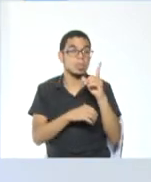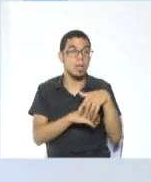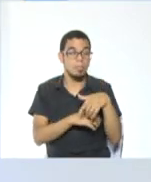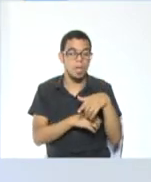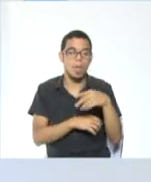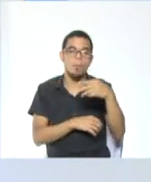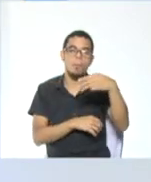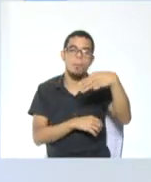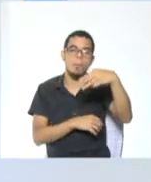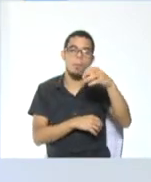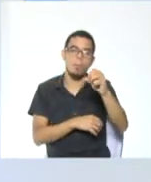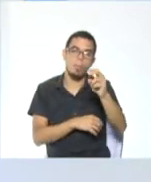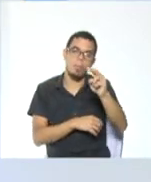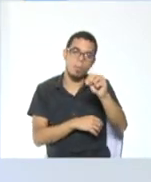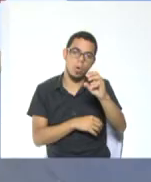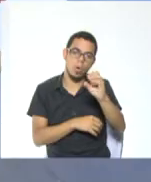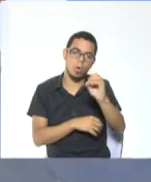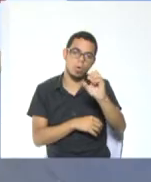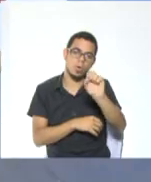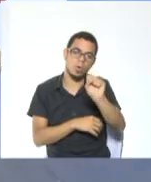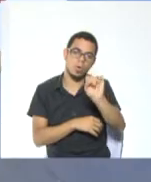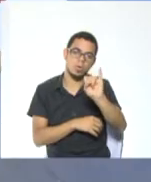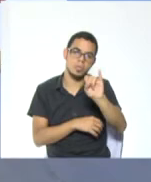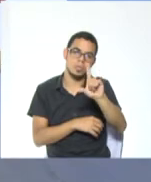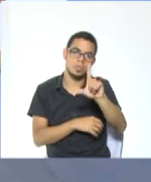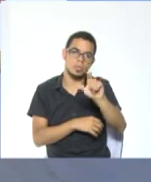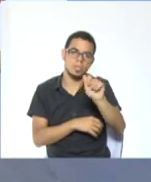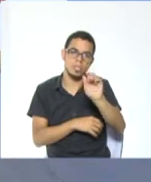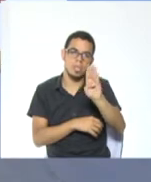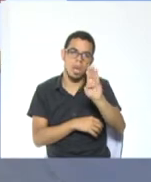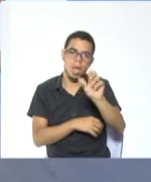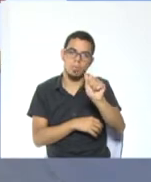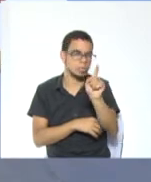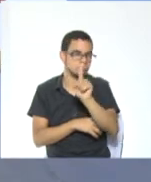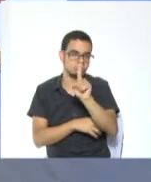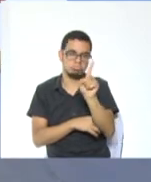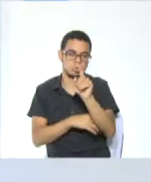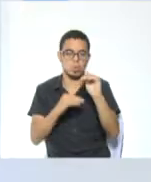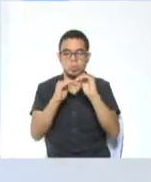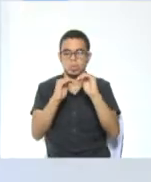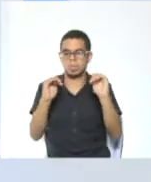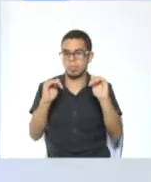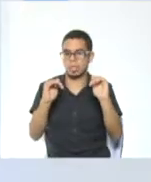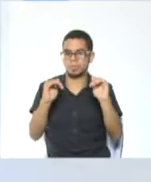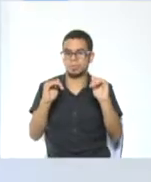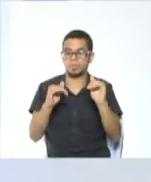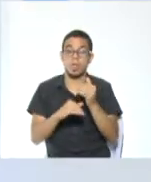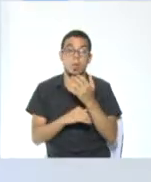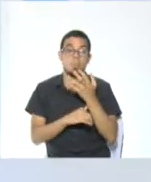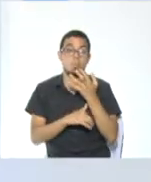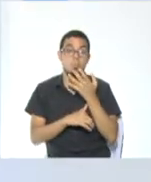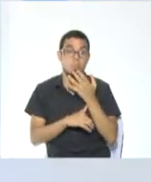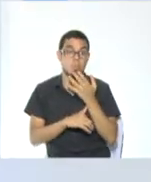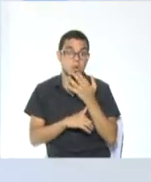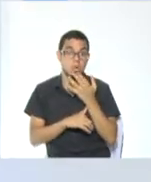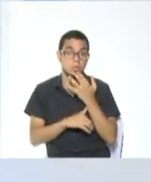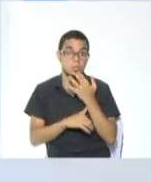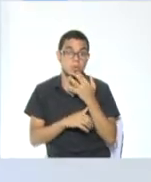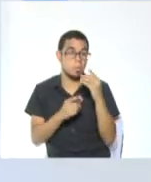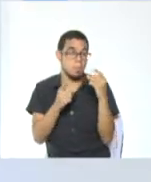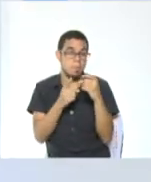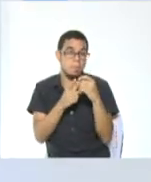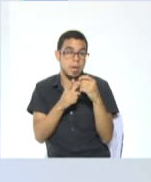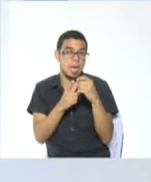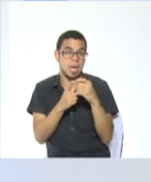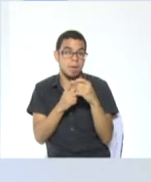sol también es una palabra monosílaba porque no se separa. También en las diferentes clasificaciones de las palabras